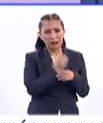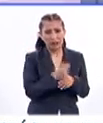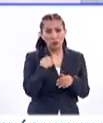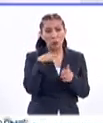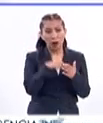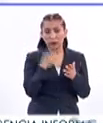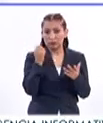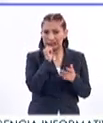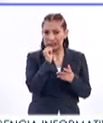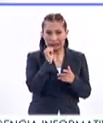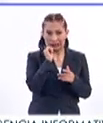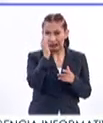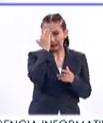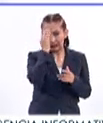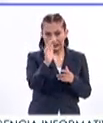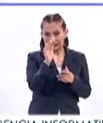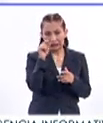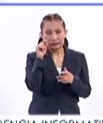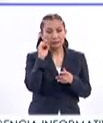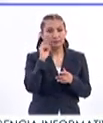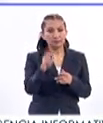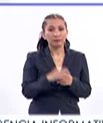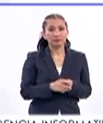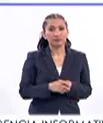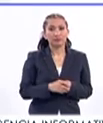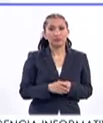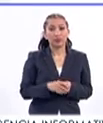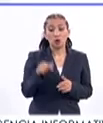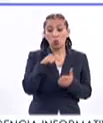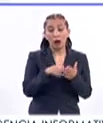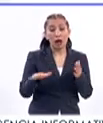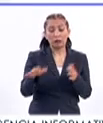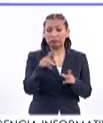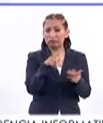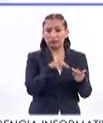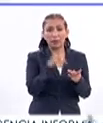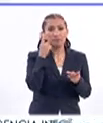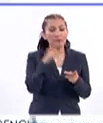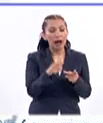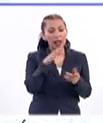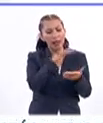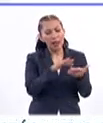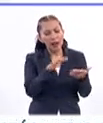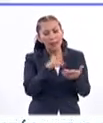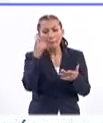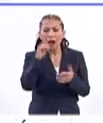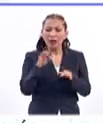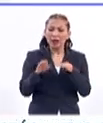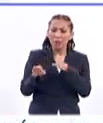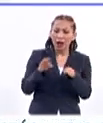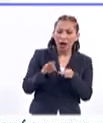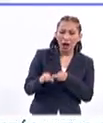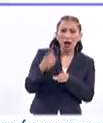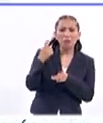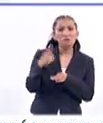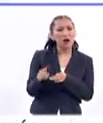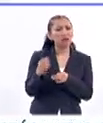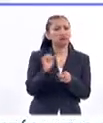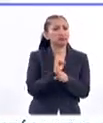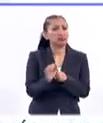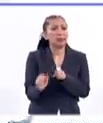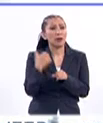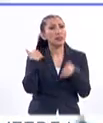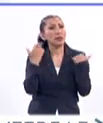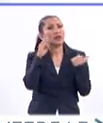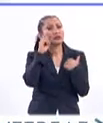bonito. Si ustedes no han tenido la oportunidad de visitarlo, pues es un espacio perfecto, por ejemplo, para ir a leer, para ir a trabajar, para simplemente